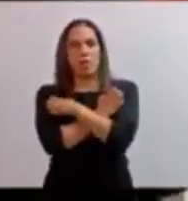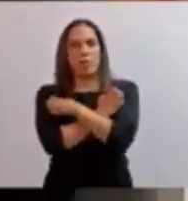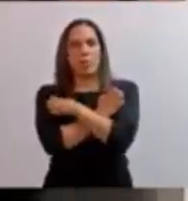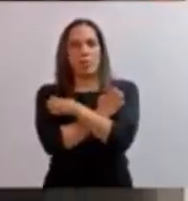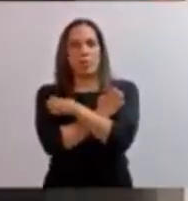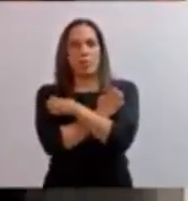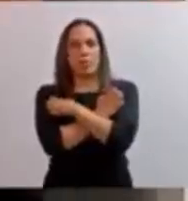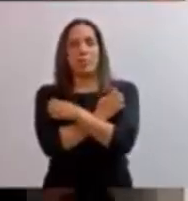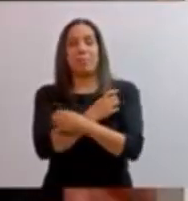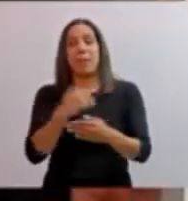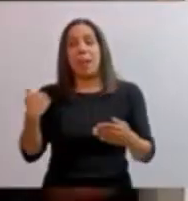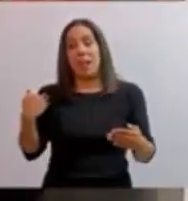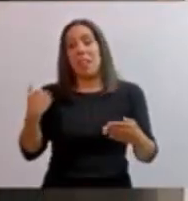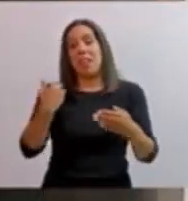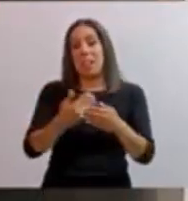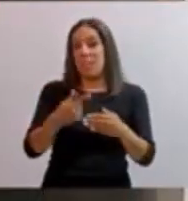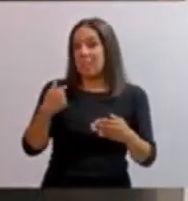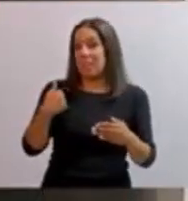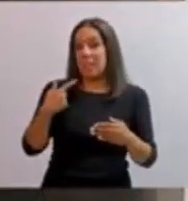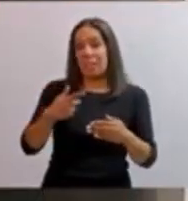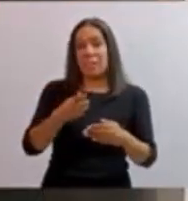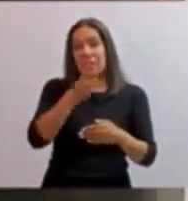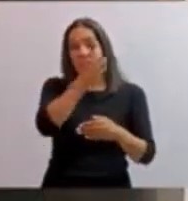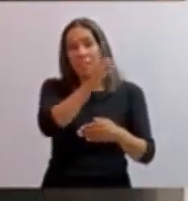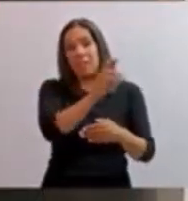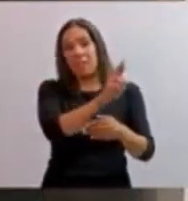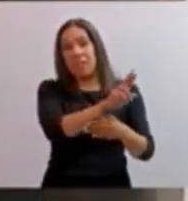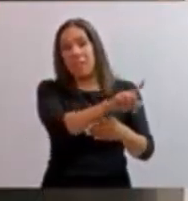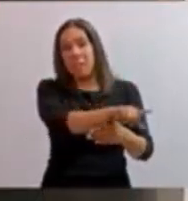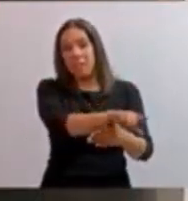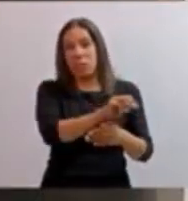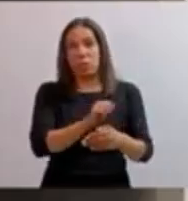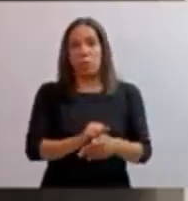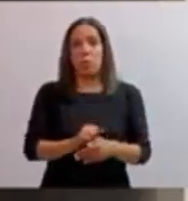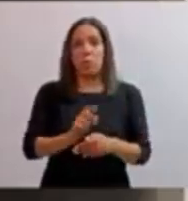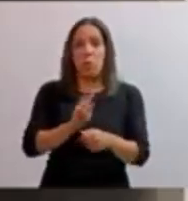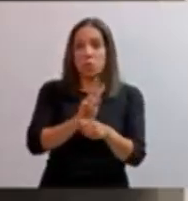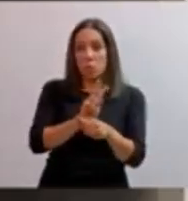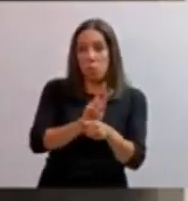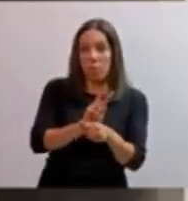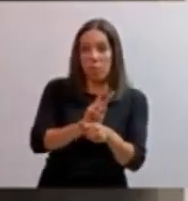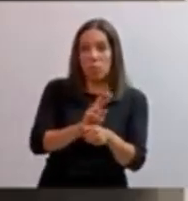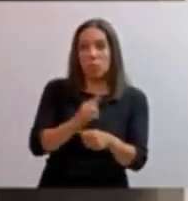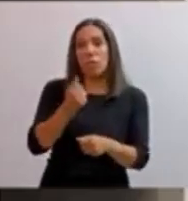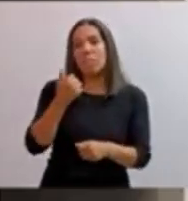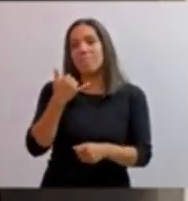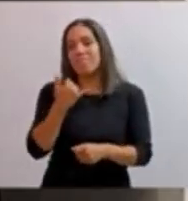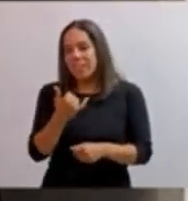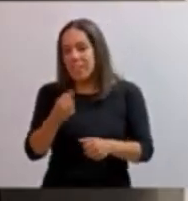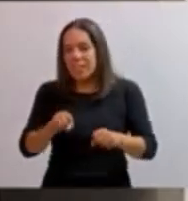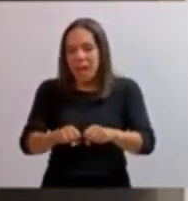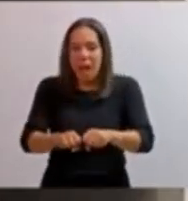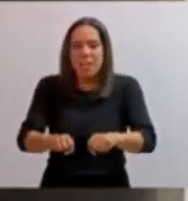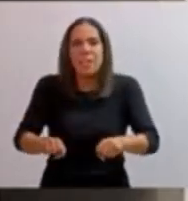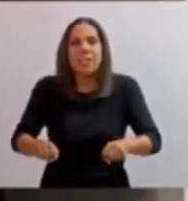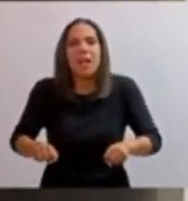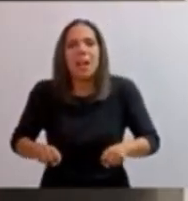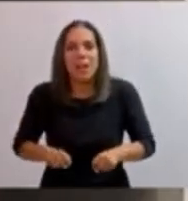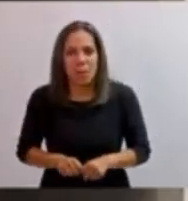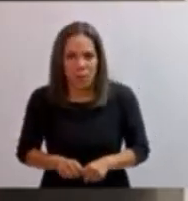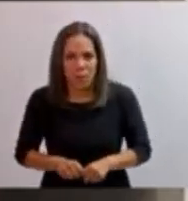de la supervisión, de la dirección y sobre todo en nuestras aulas. Muchas gracias, Irene, por recordarnos